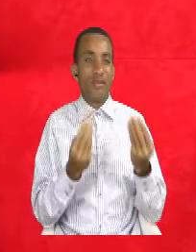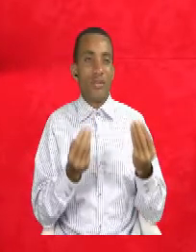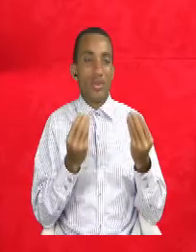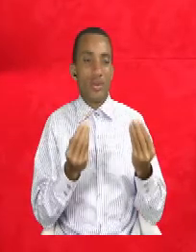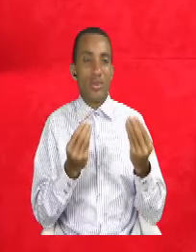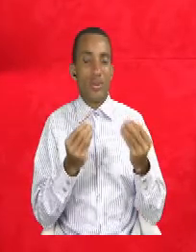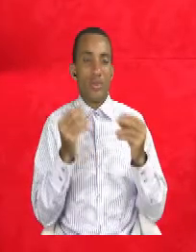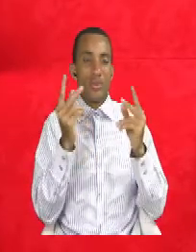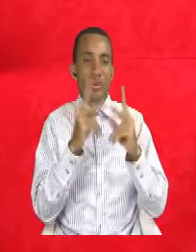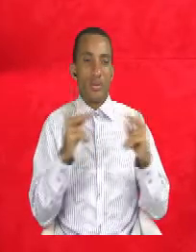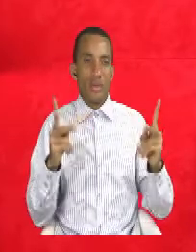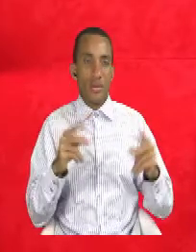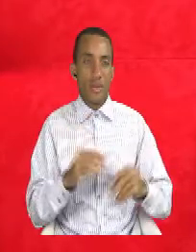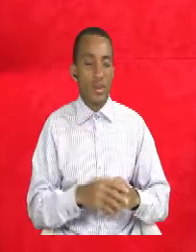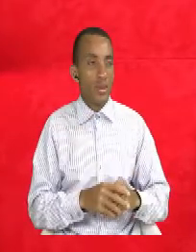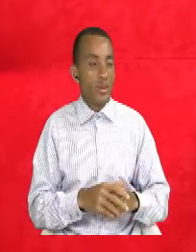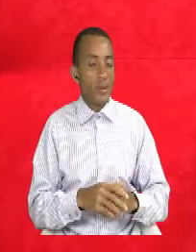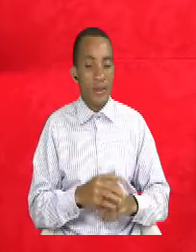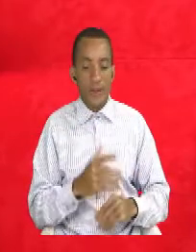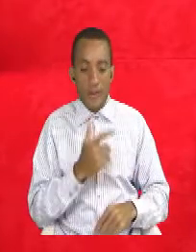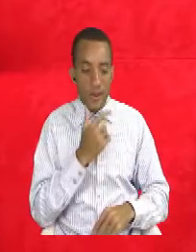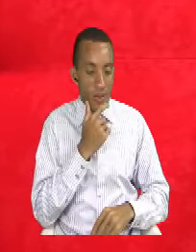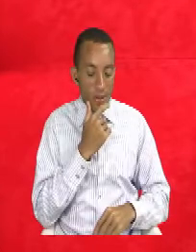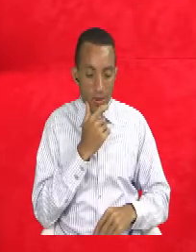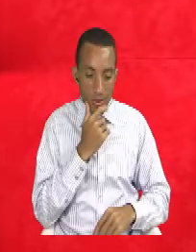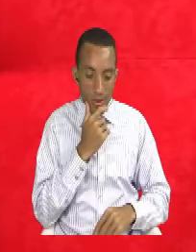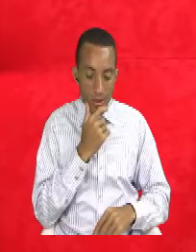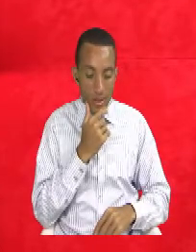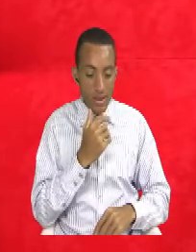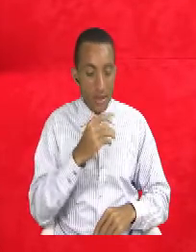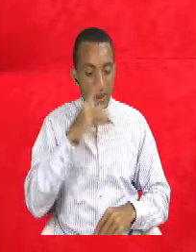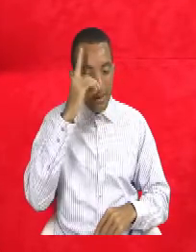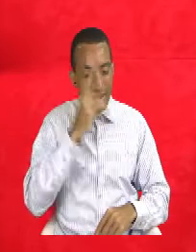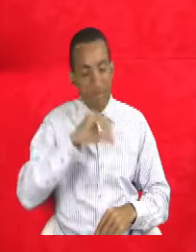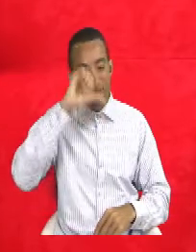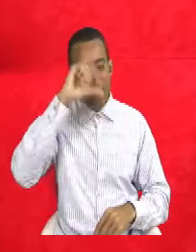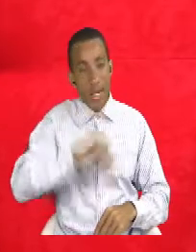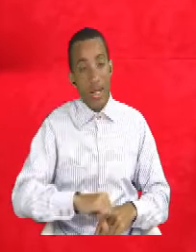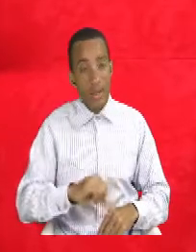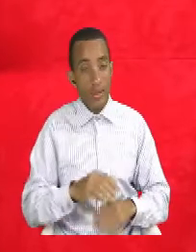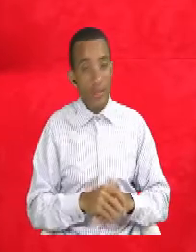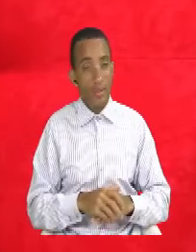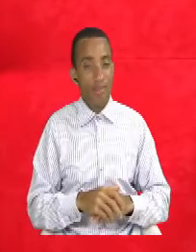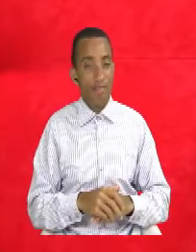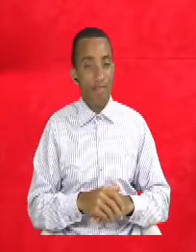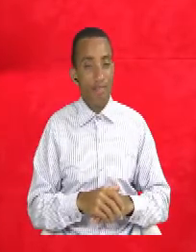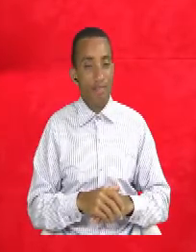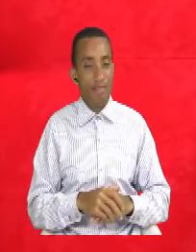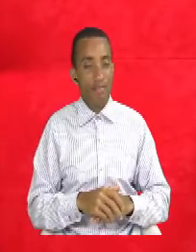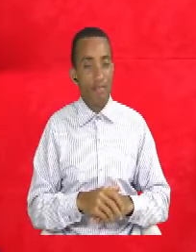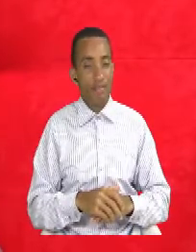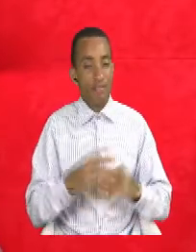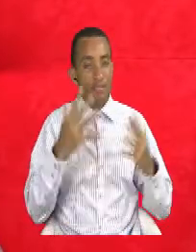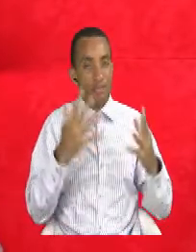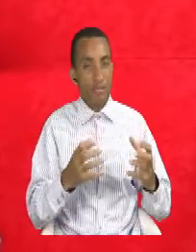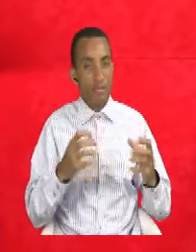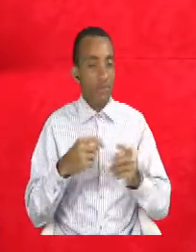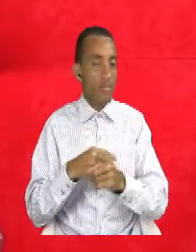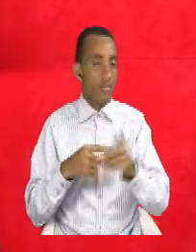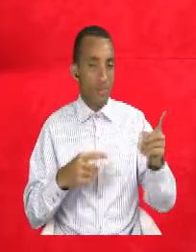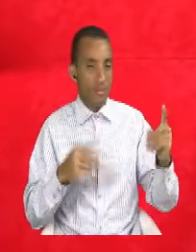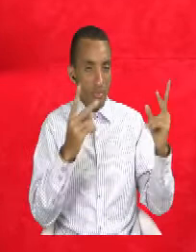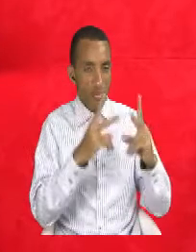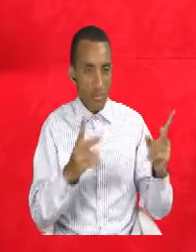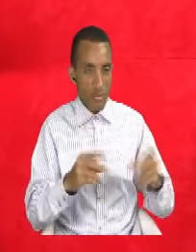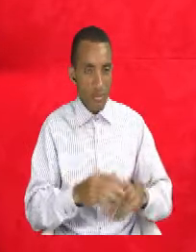muchas personas que no encuentran una salida y toman malas decisiones. Y queremos que las personas